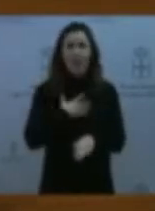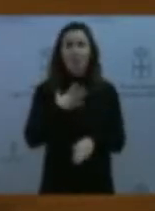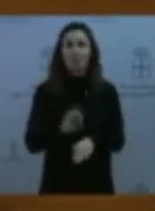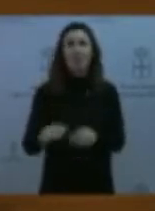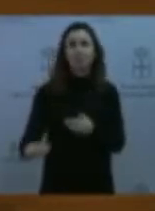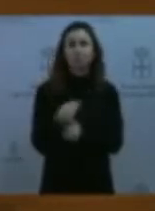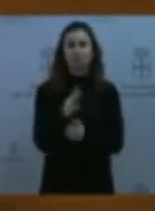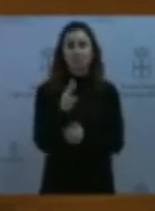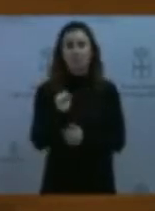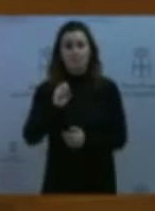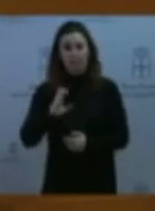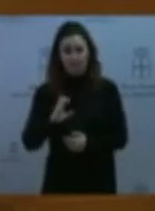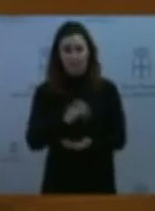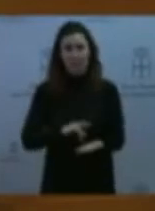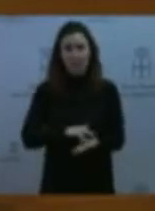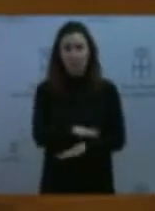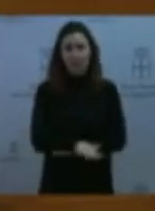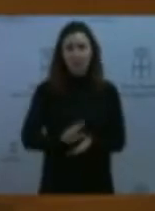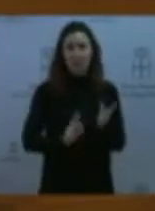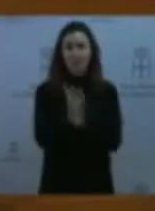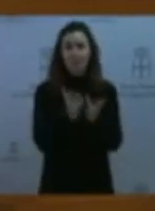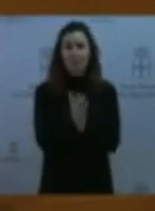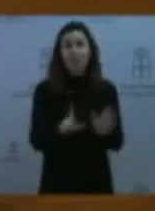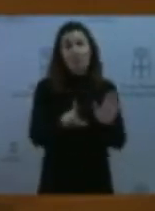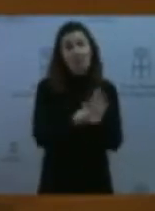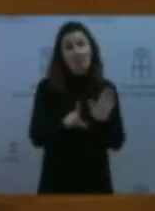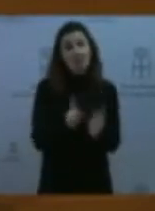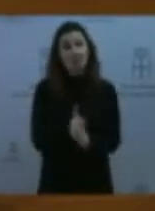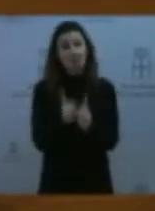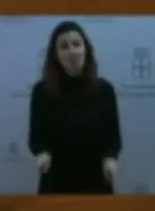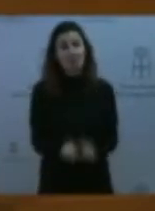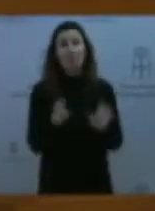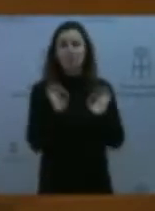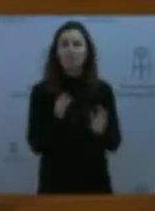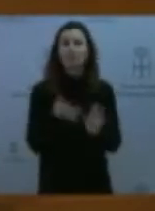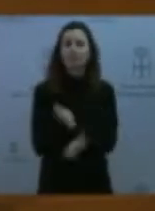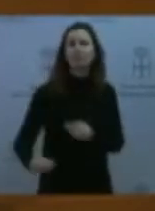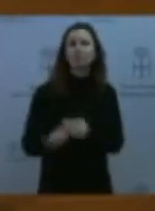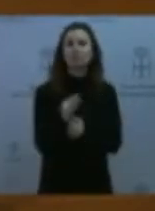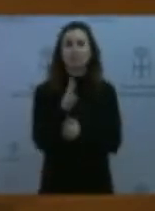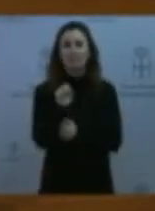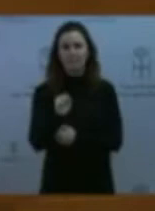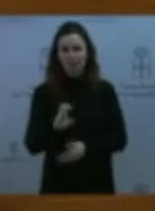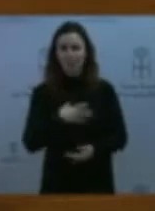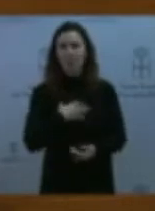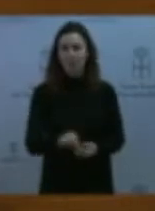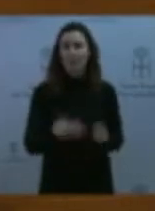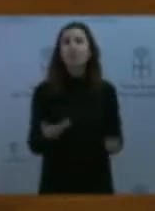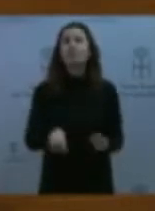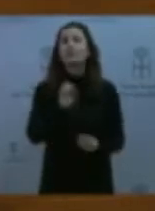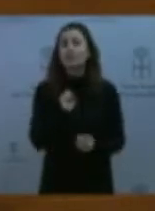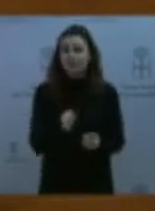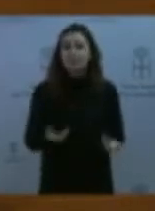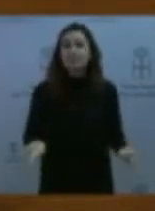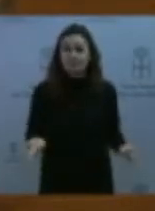quemadas, legal o ilegalmente. Eso fue el resultado de esta ley. ¿Entendemos por qué están ocurriendo estos incendios